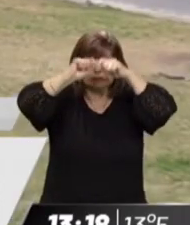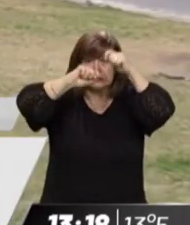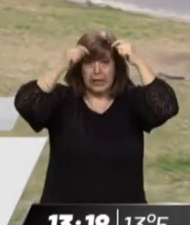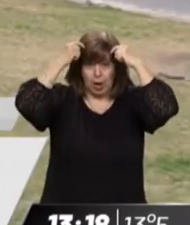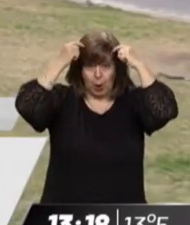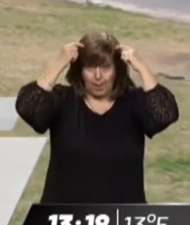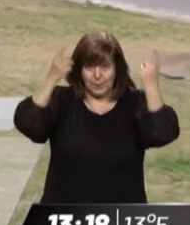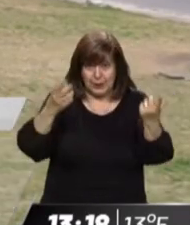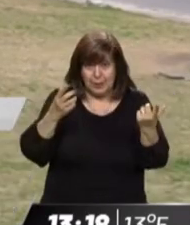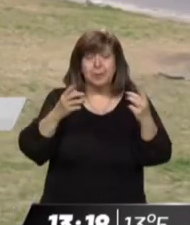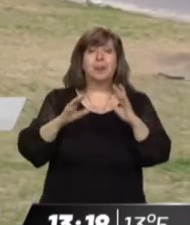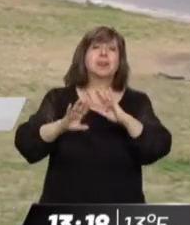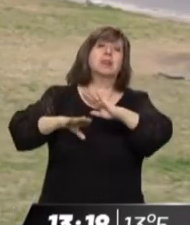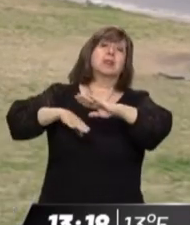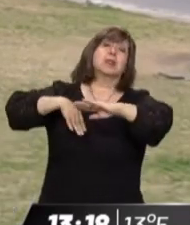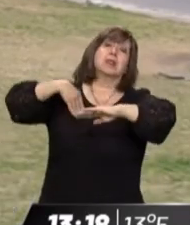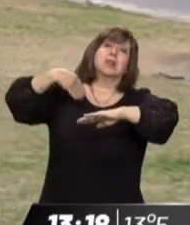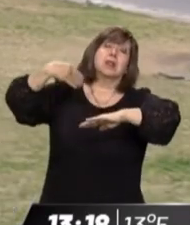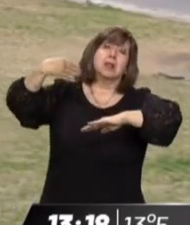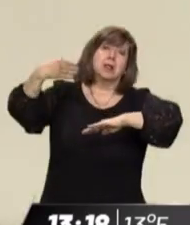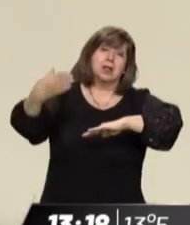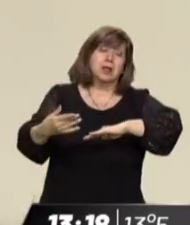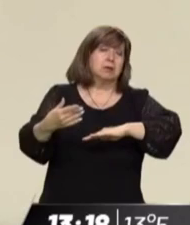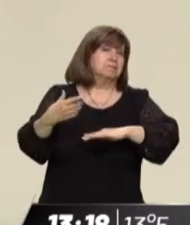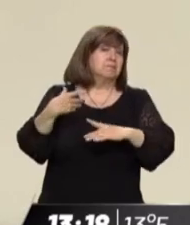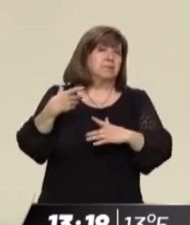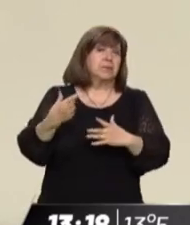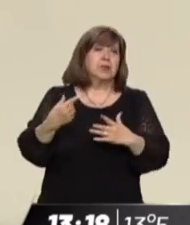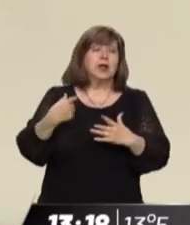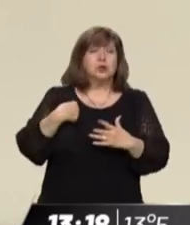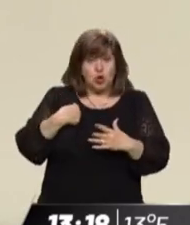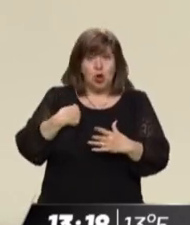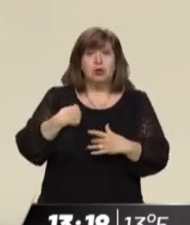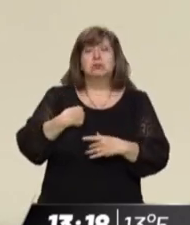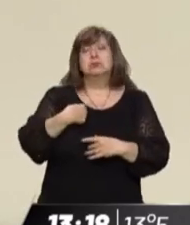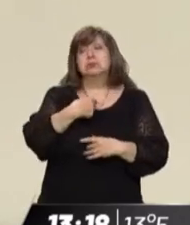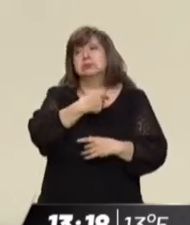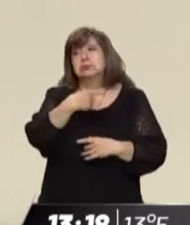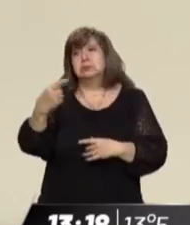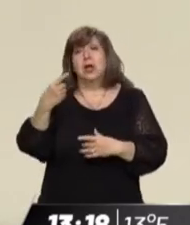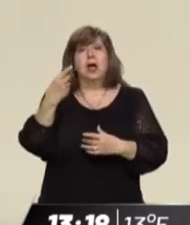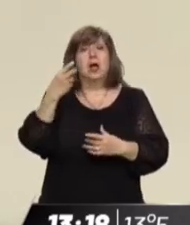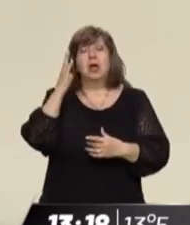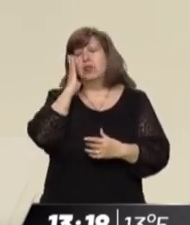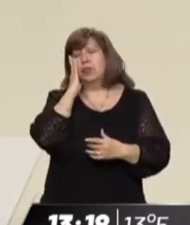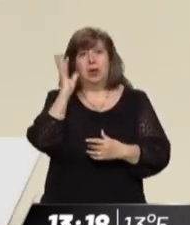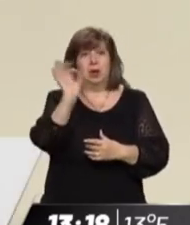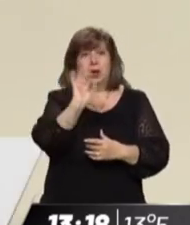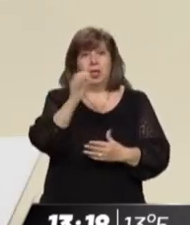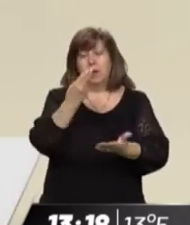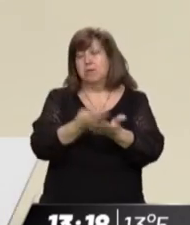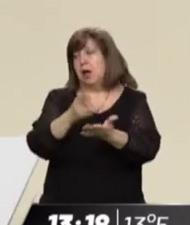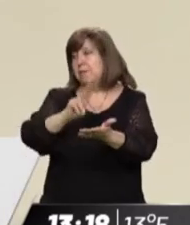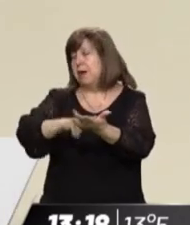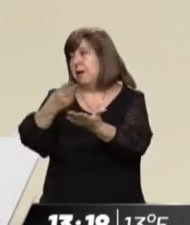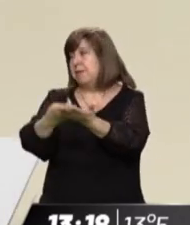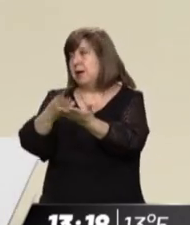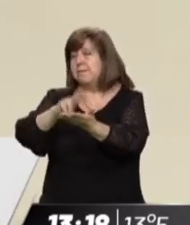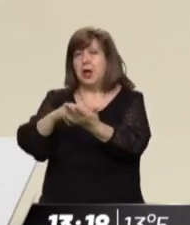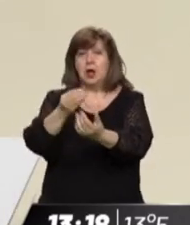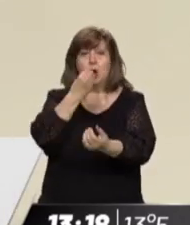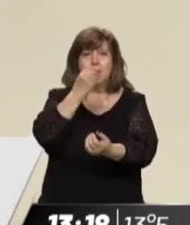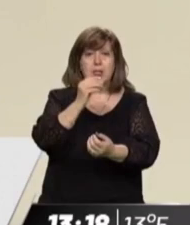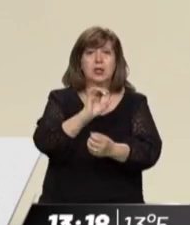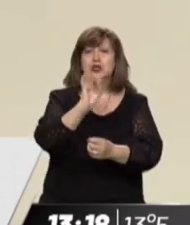adicción, por momentos, no hay razón posible. Días y semanas sin dormir, sin comer y